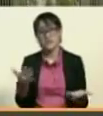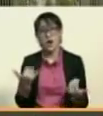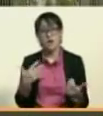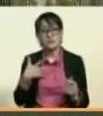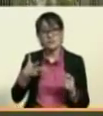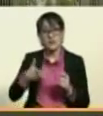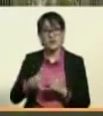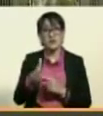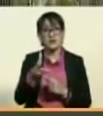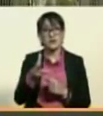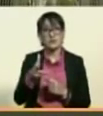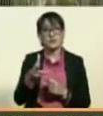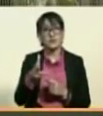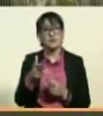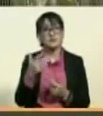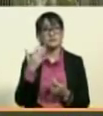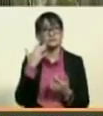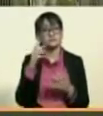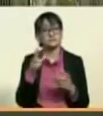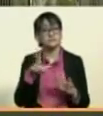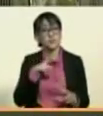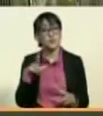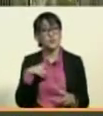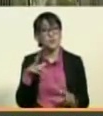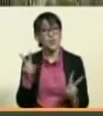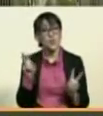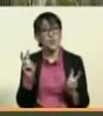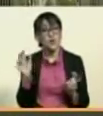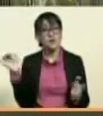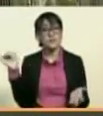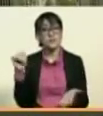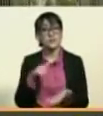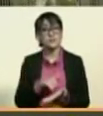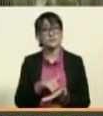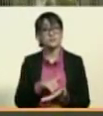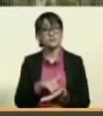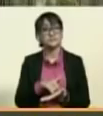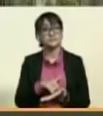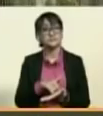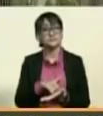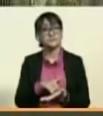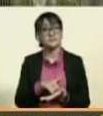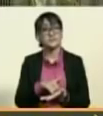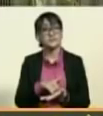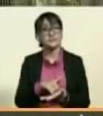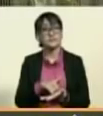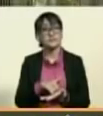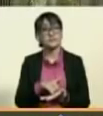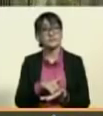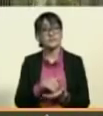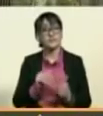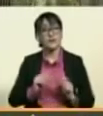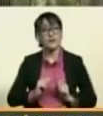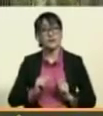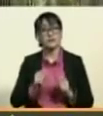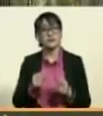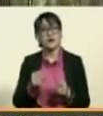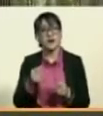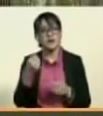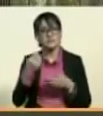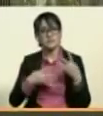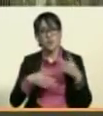a reinaugurar las instalaciones y la pista nueva de este aeropuerto y entregar un conjunto de